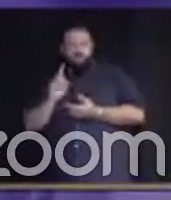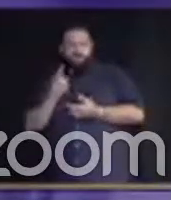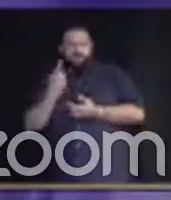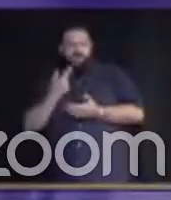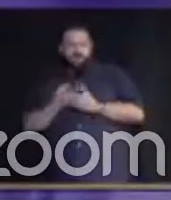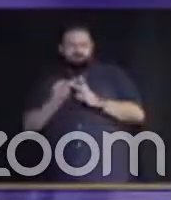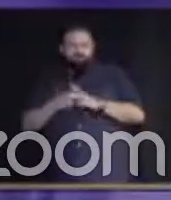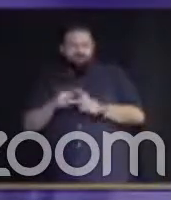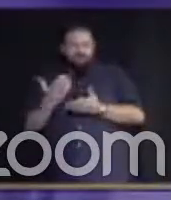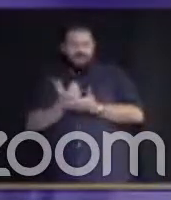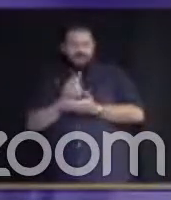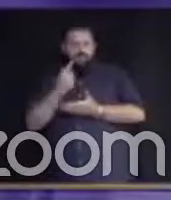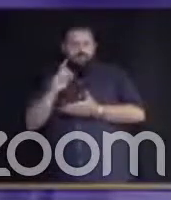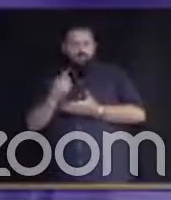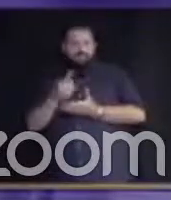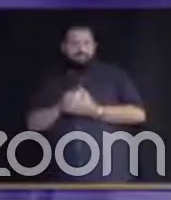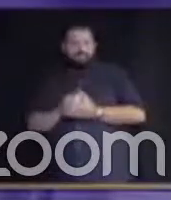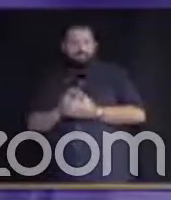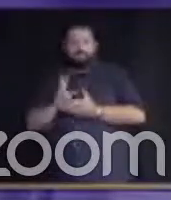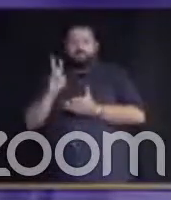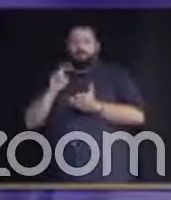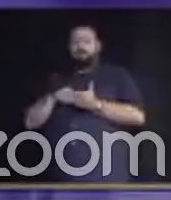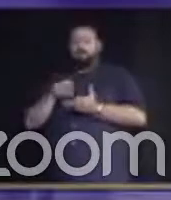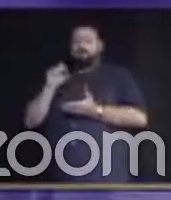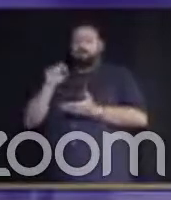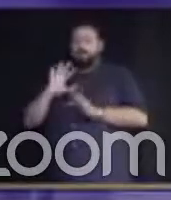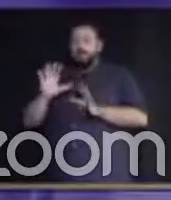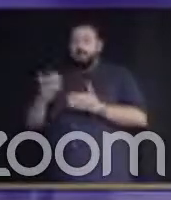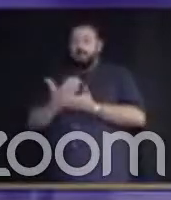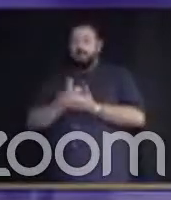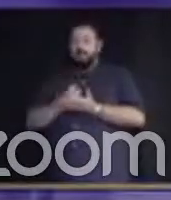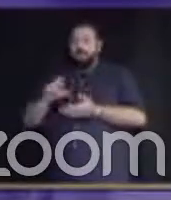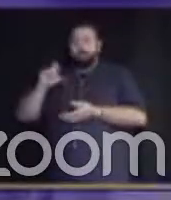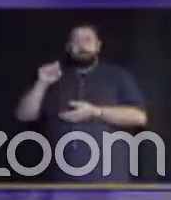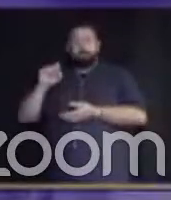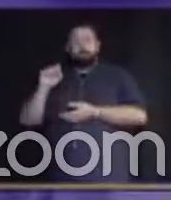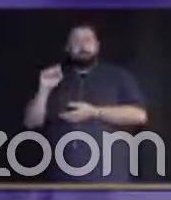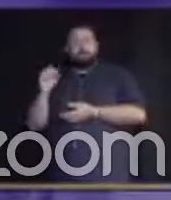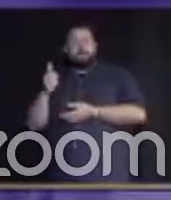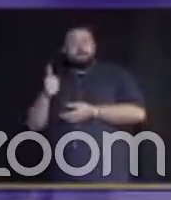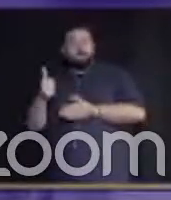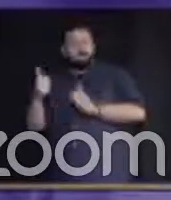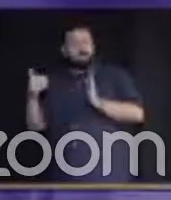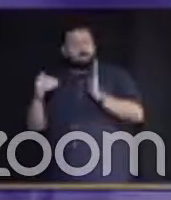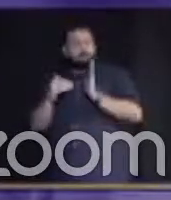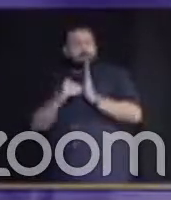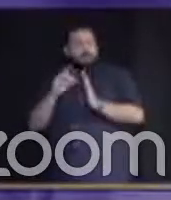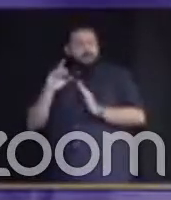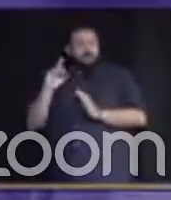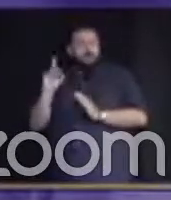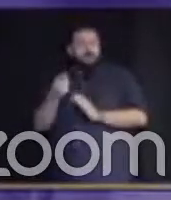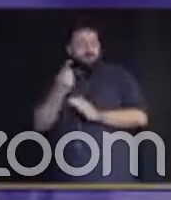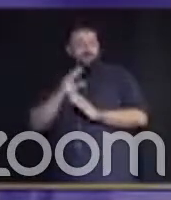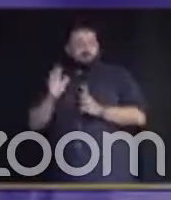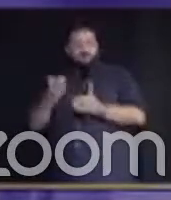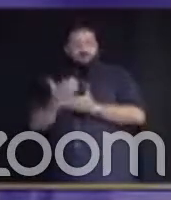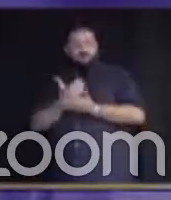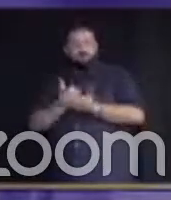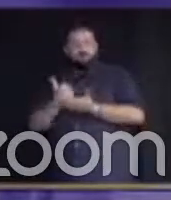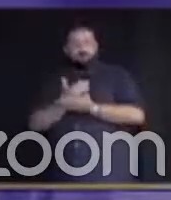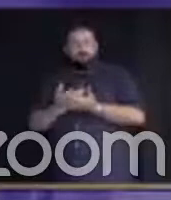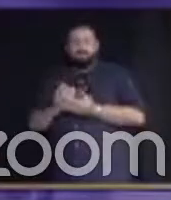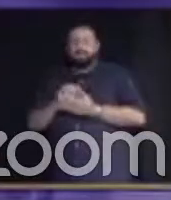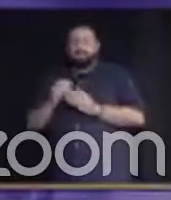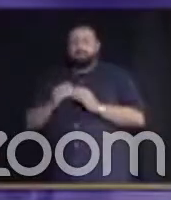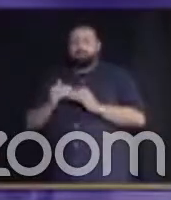dólar. Sí. Y en el 2020 ya traen ganancias de $26,000. El